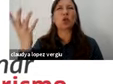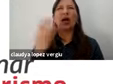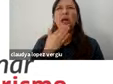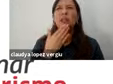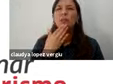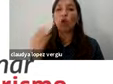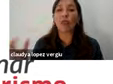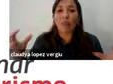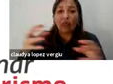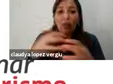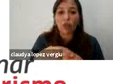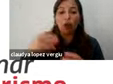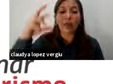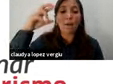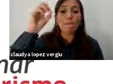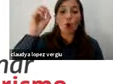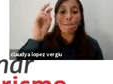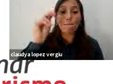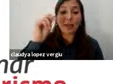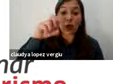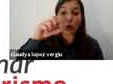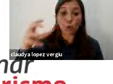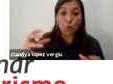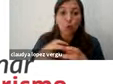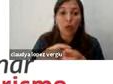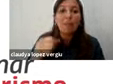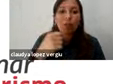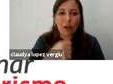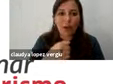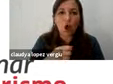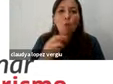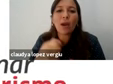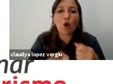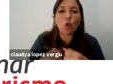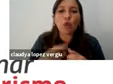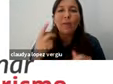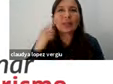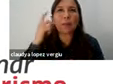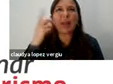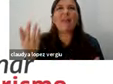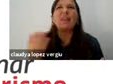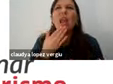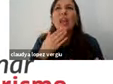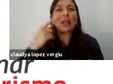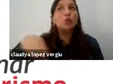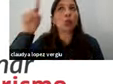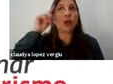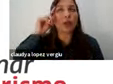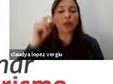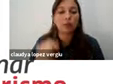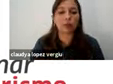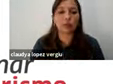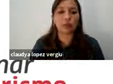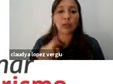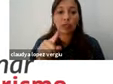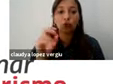PROMPERÚ, que fueron uno de los primeros ejercicios que tuvimos en ese marco, ¿no? También tuvimos otro proyecto con TFO en el